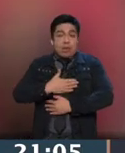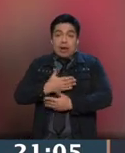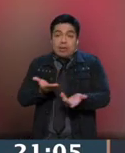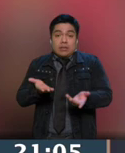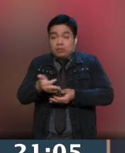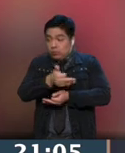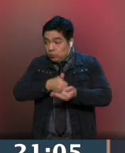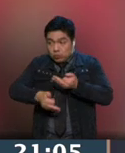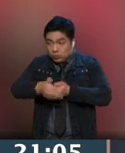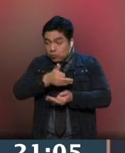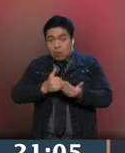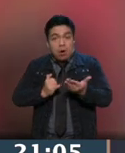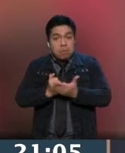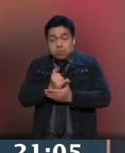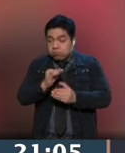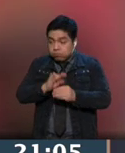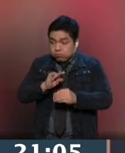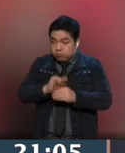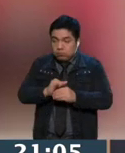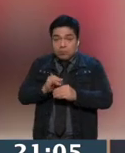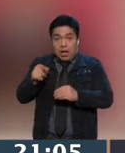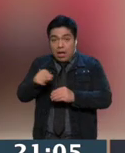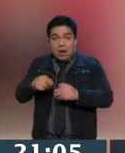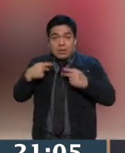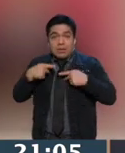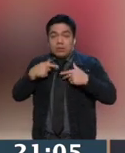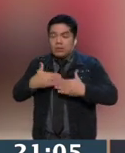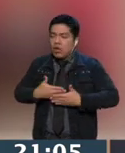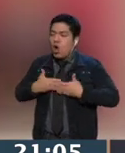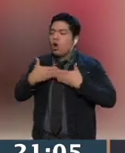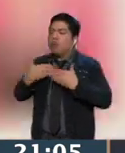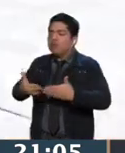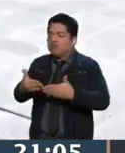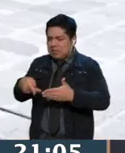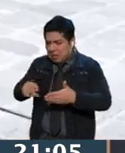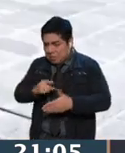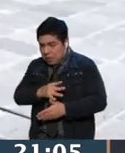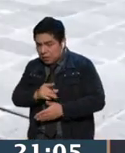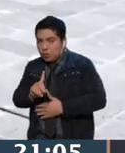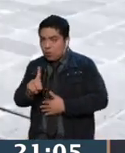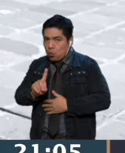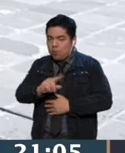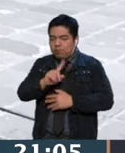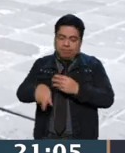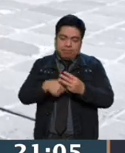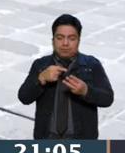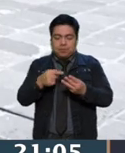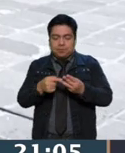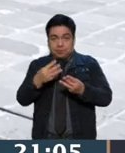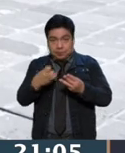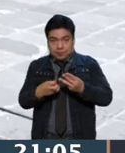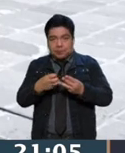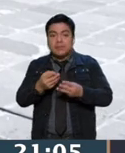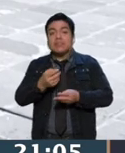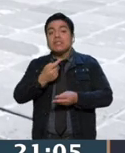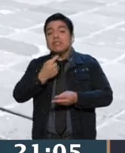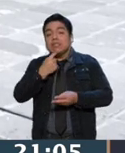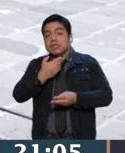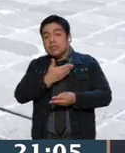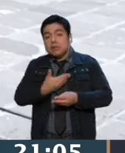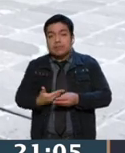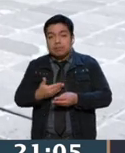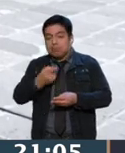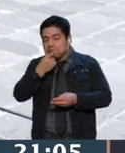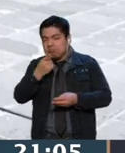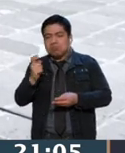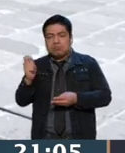hay que tenerle confianza a la gente, no tenerle miedo al pueblo. Por otro lado, el mandatario federal celebró que